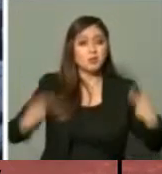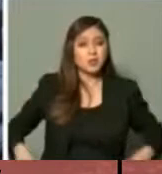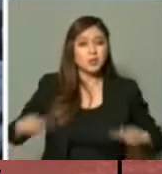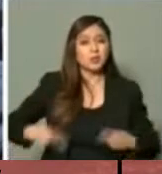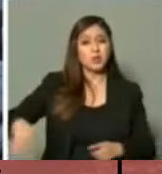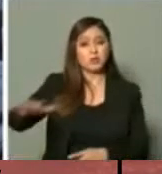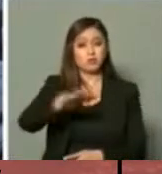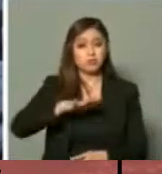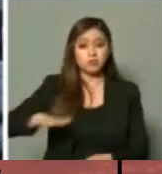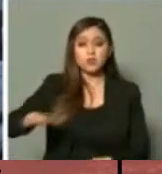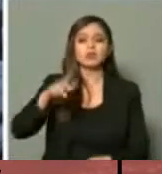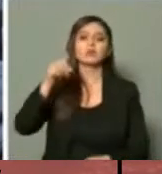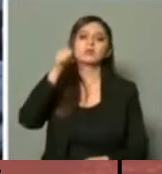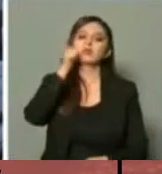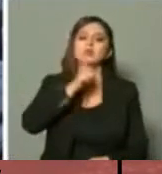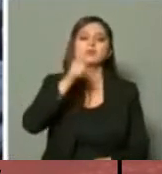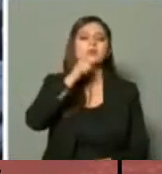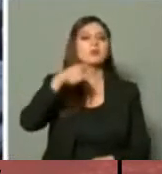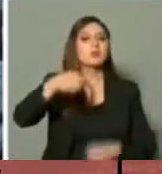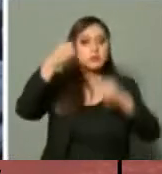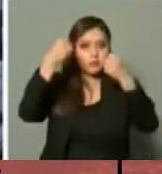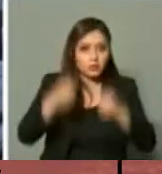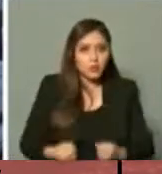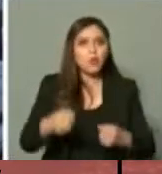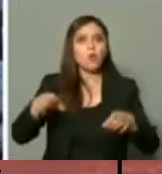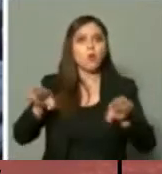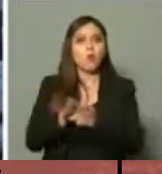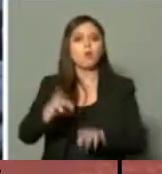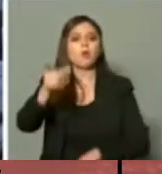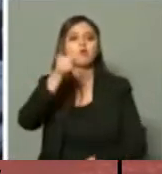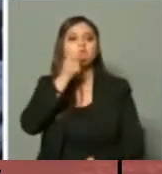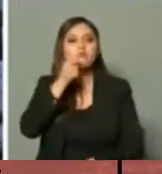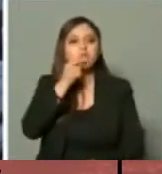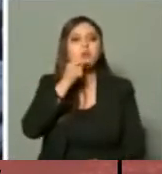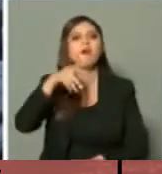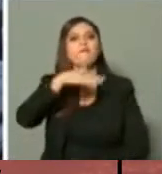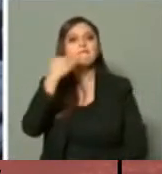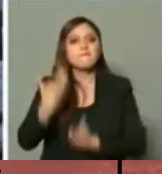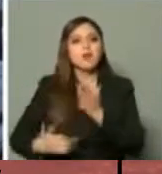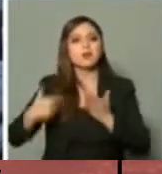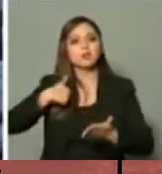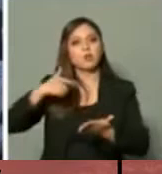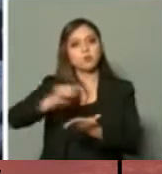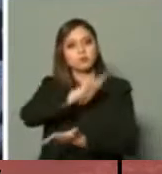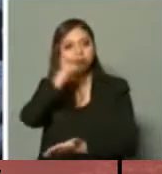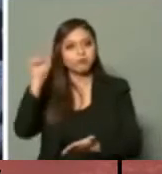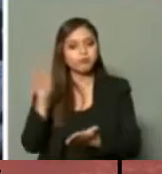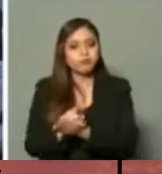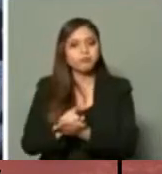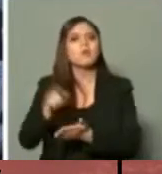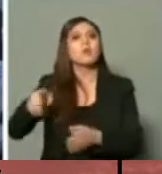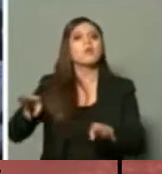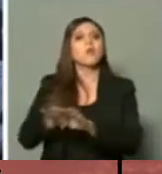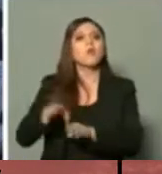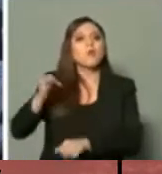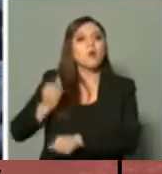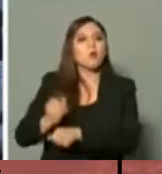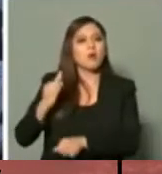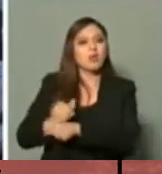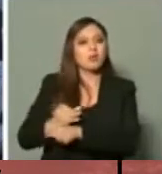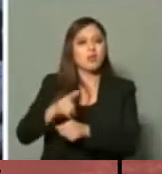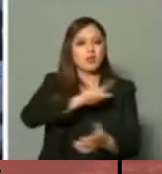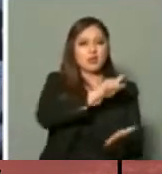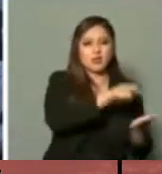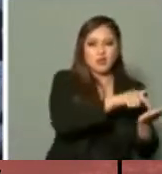Como primera instancia está la seguridad. Legislaré para cambiar las deficiencias que nos ha traído este nuevo sistema penal